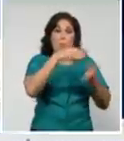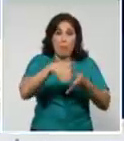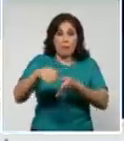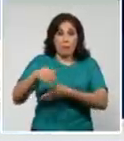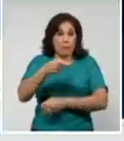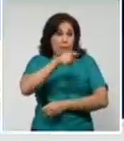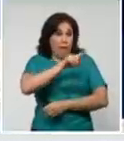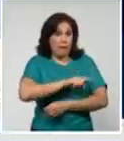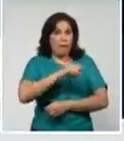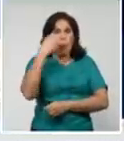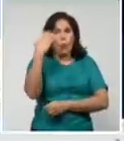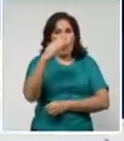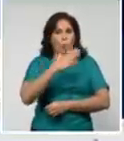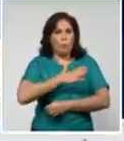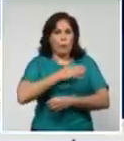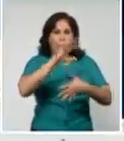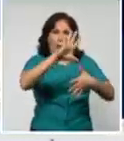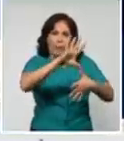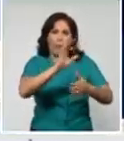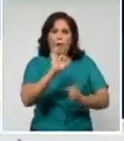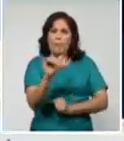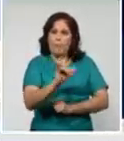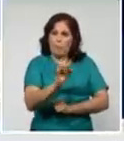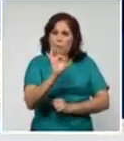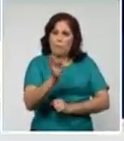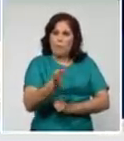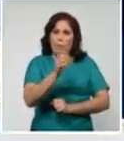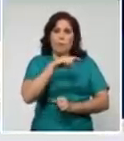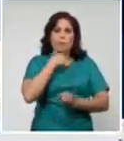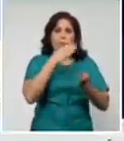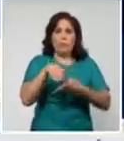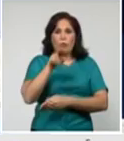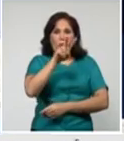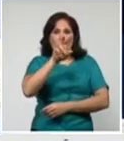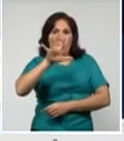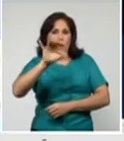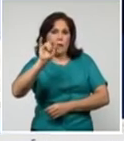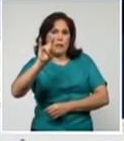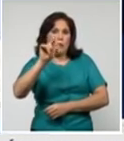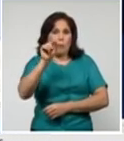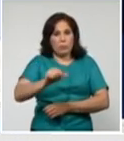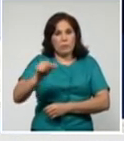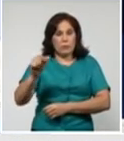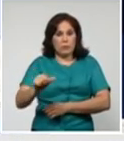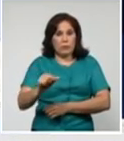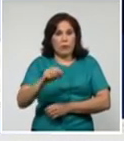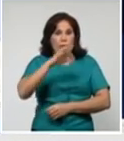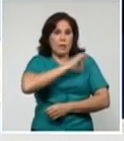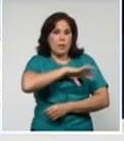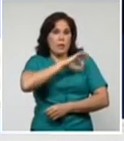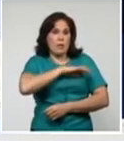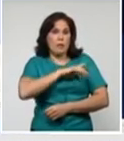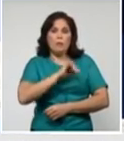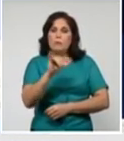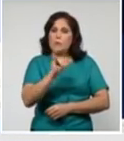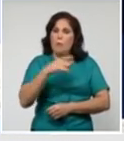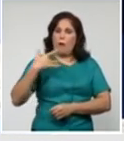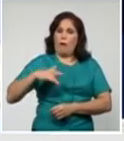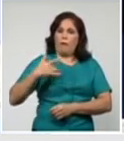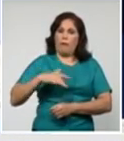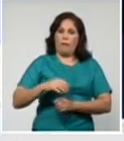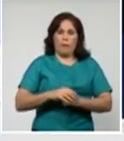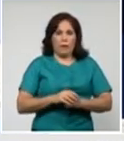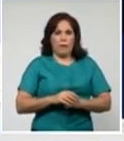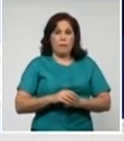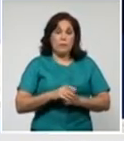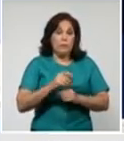está Colombia, donde fallecieron 295, y está Chile y está Argentina, como